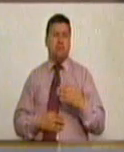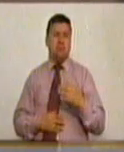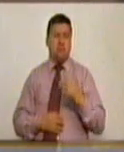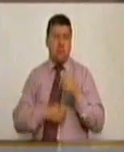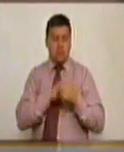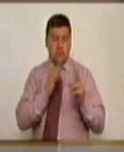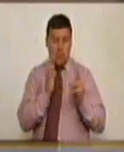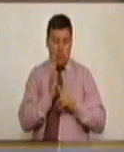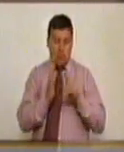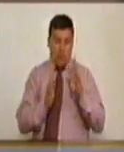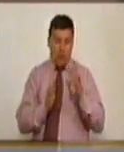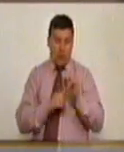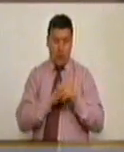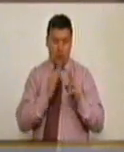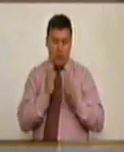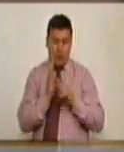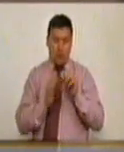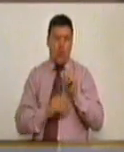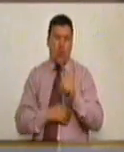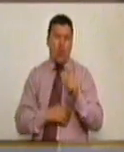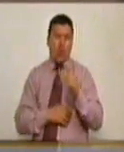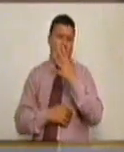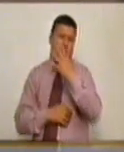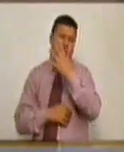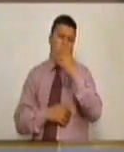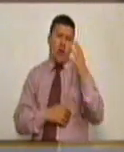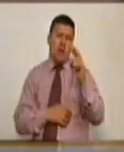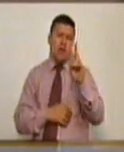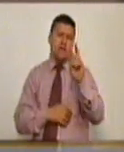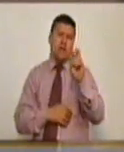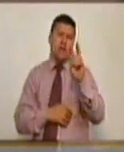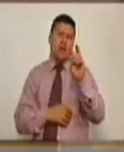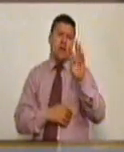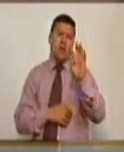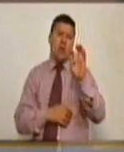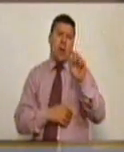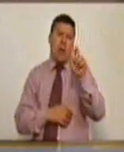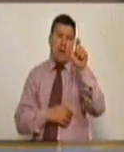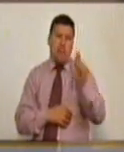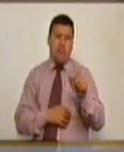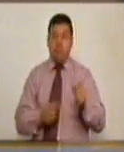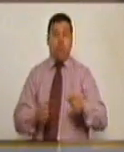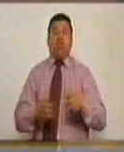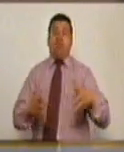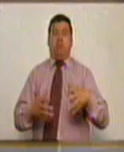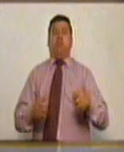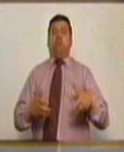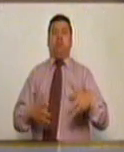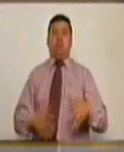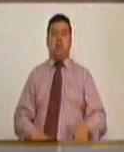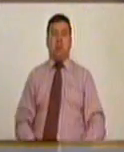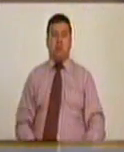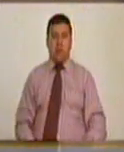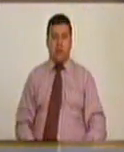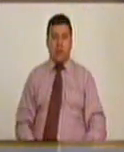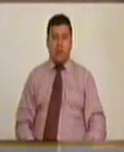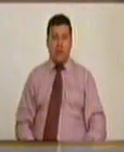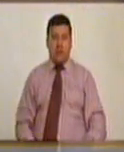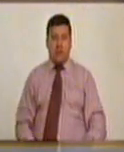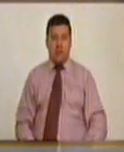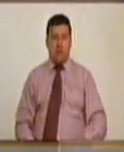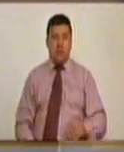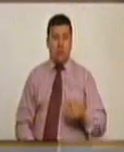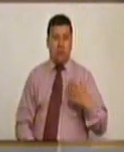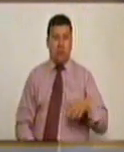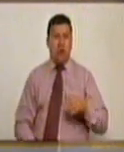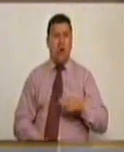2004 y 2009 van 479 personas electrocutadas electrocutada